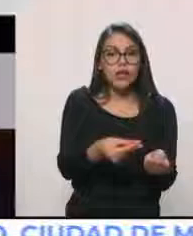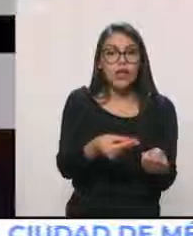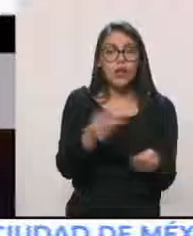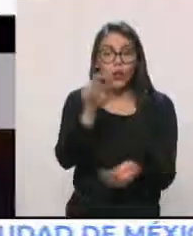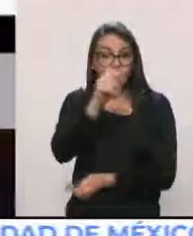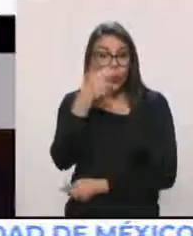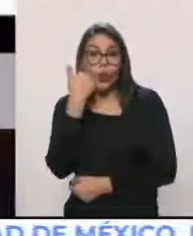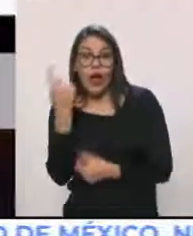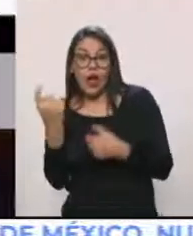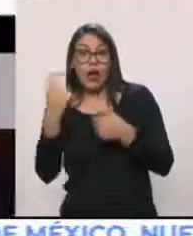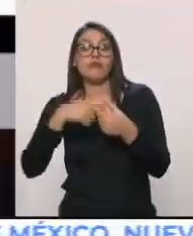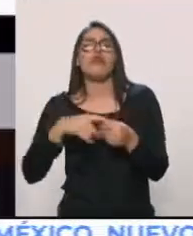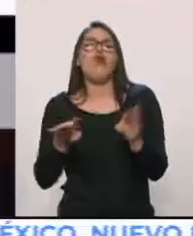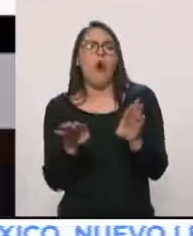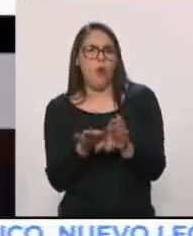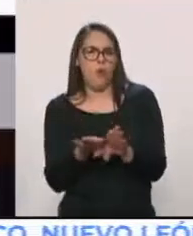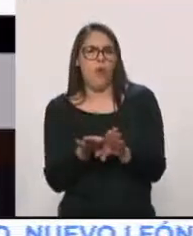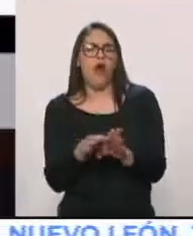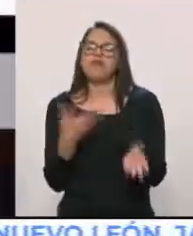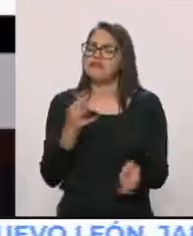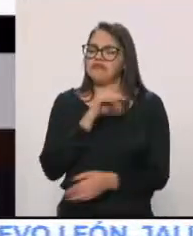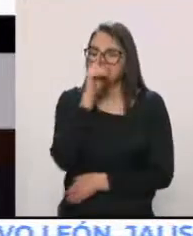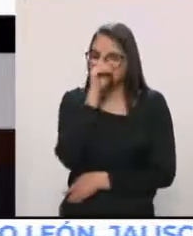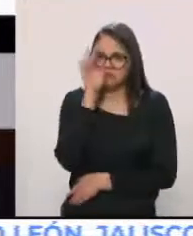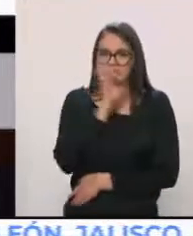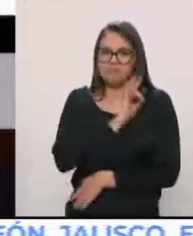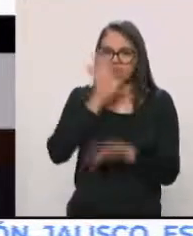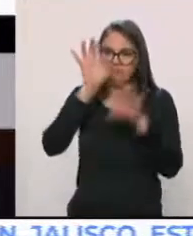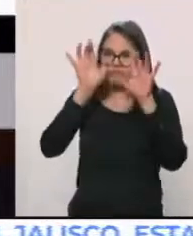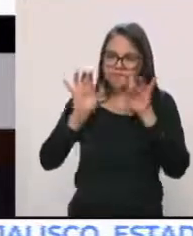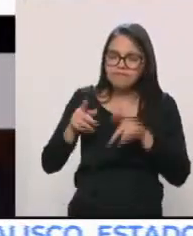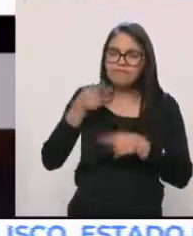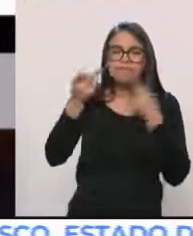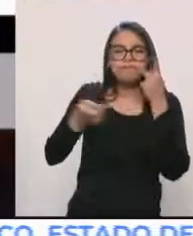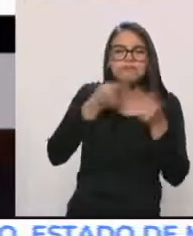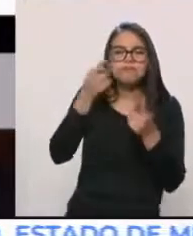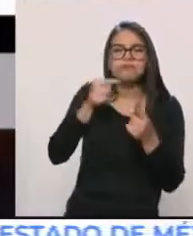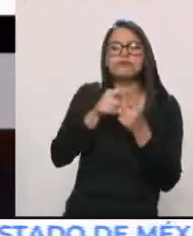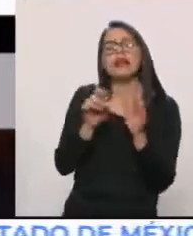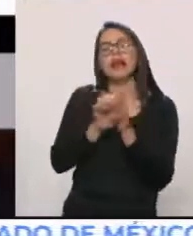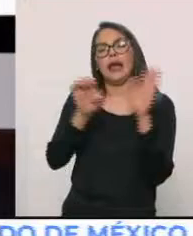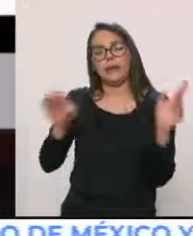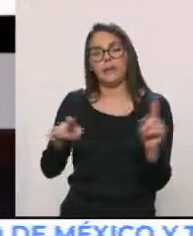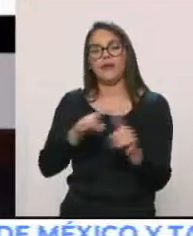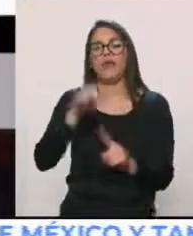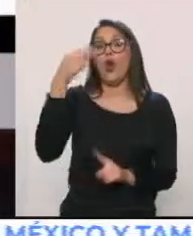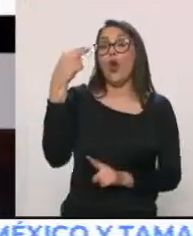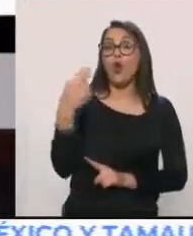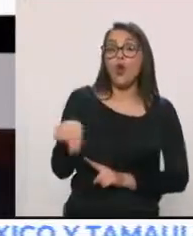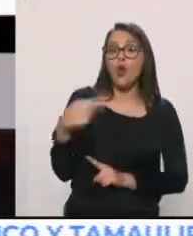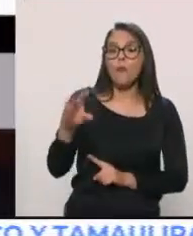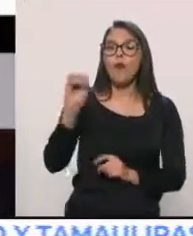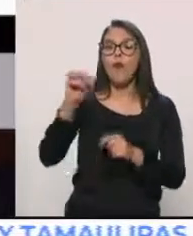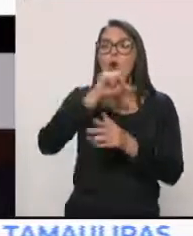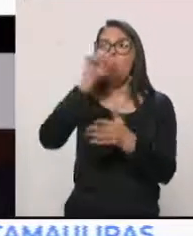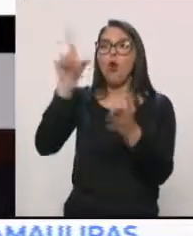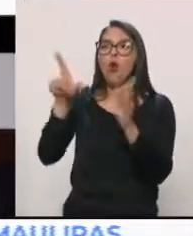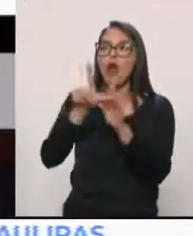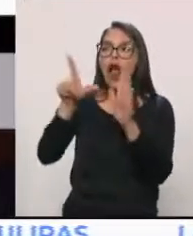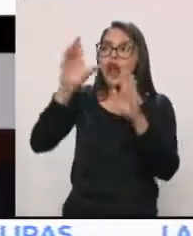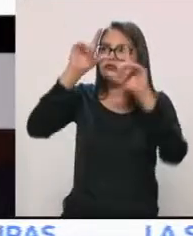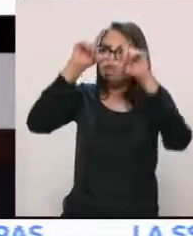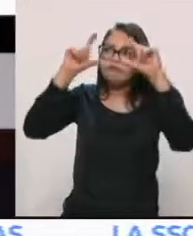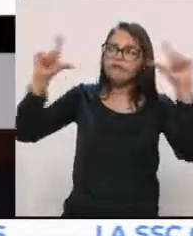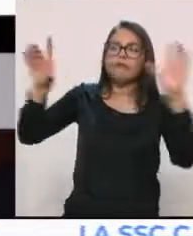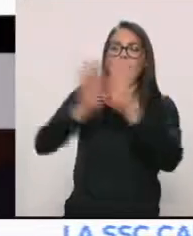es necesario hacer un sencillo registro. Algunos datos solicitados son nombre o razón social del negocio,